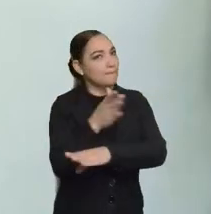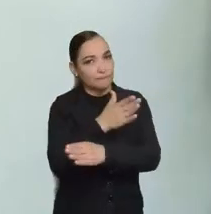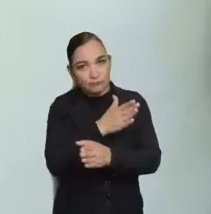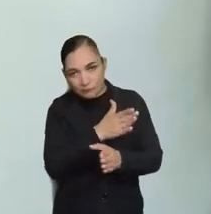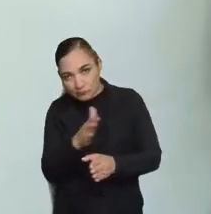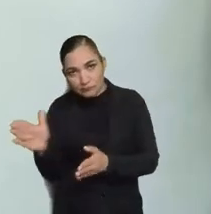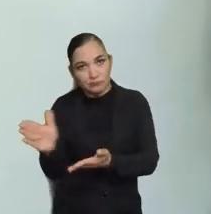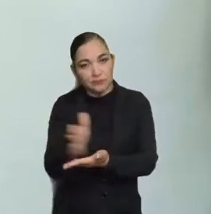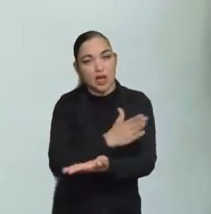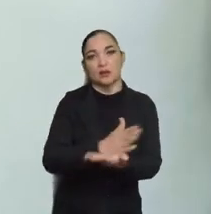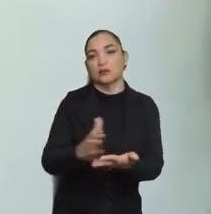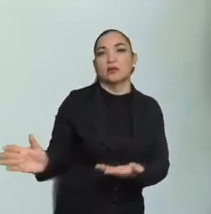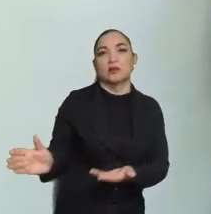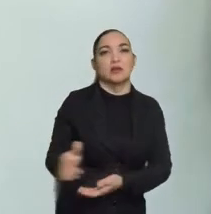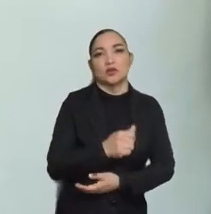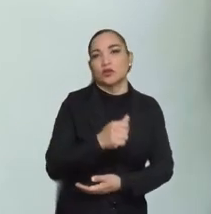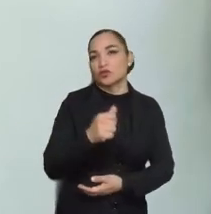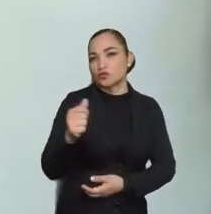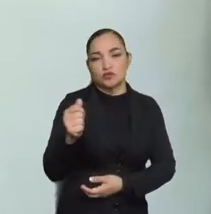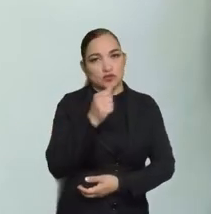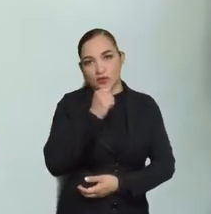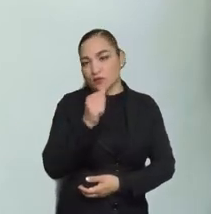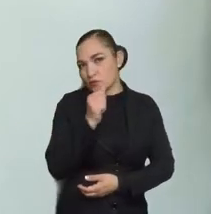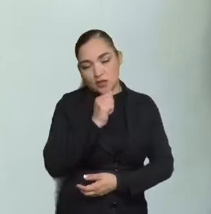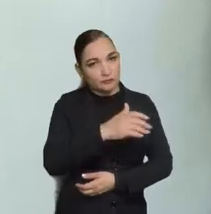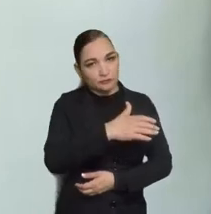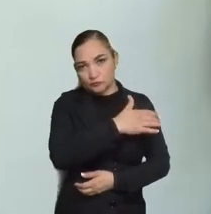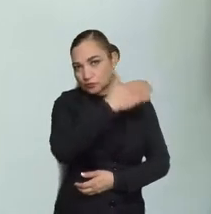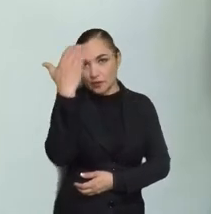No se sabe, está la investigación ahí.